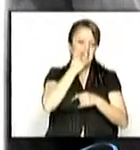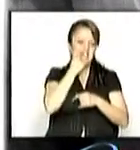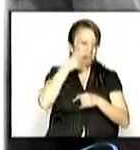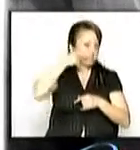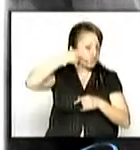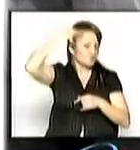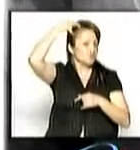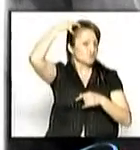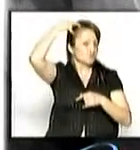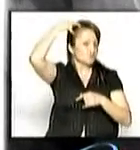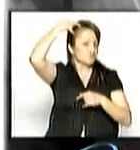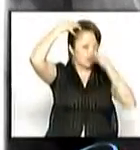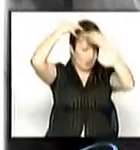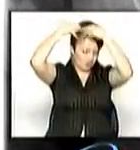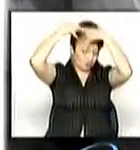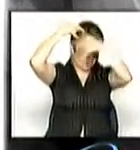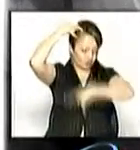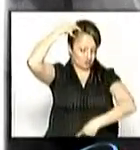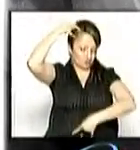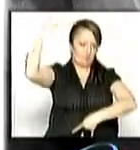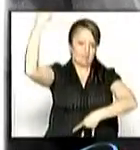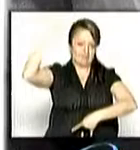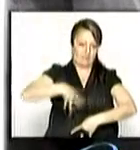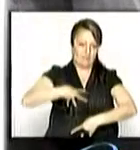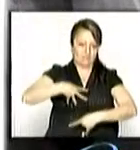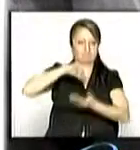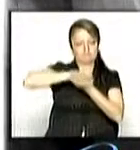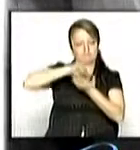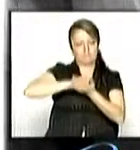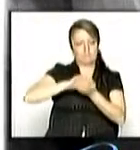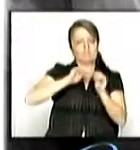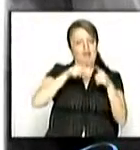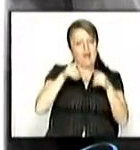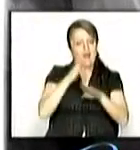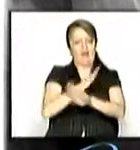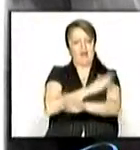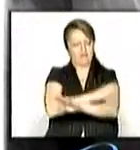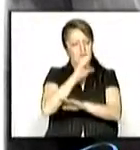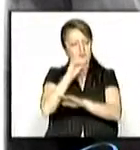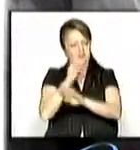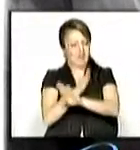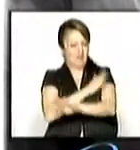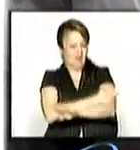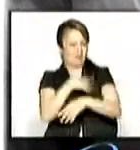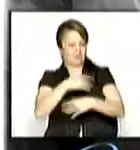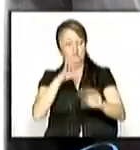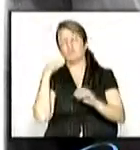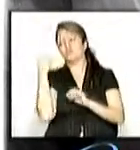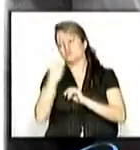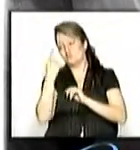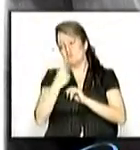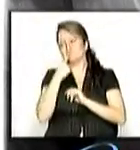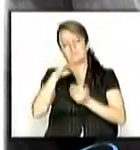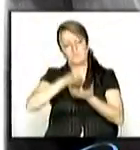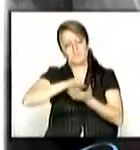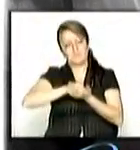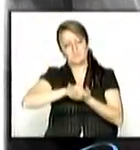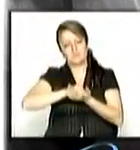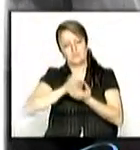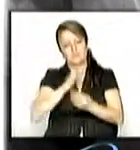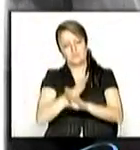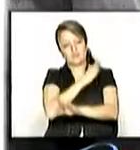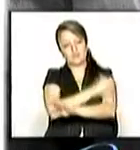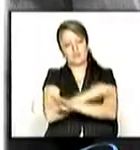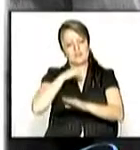a órganos específicos. Por eso es que hay casos, y eso lo hemos hablado mucho aquí con Jorge Enrique, hemos sacado casos de pacientes que, por ejemplo,